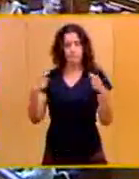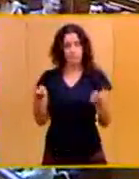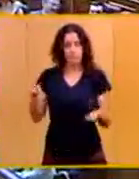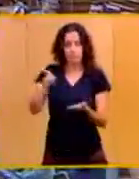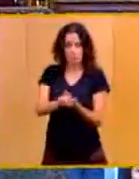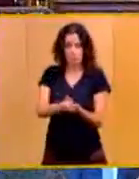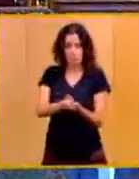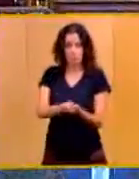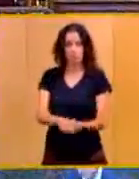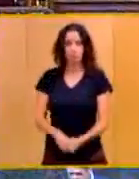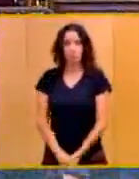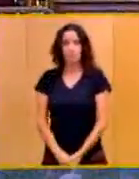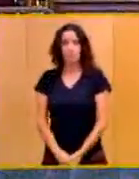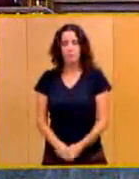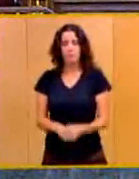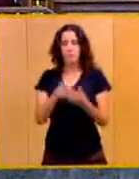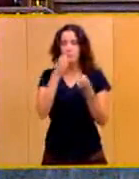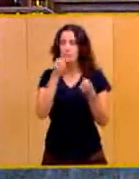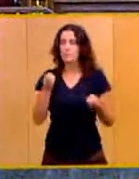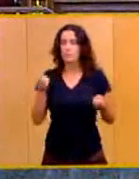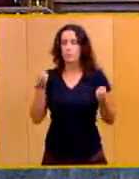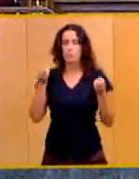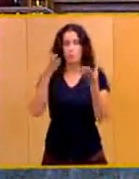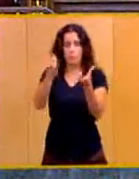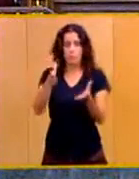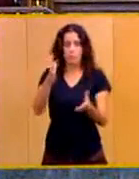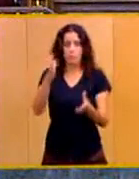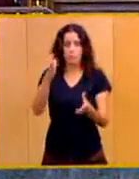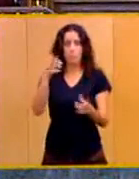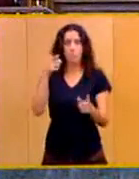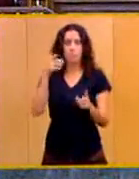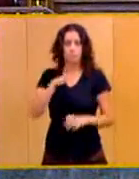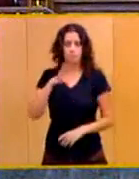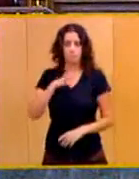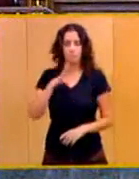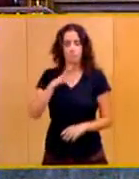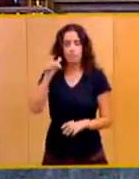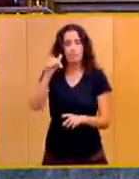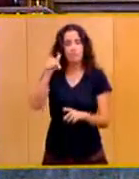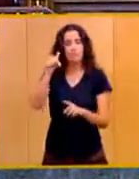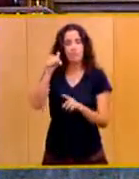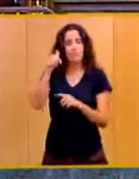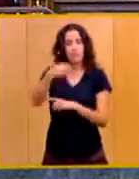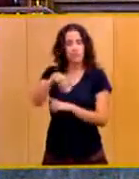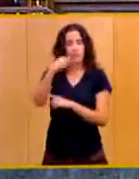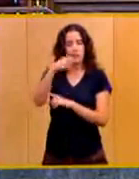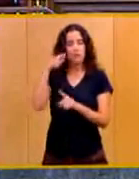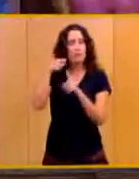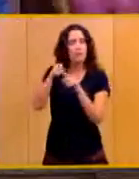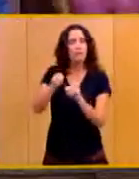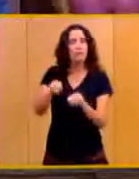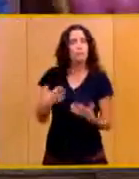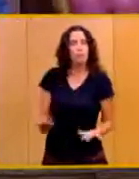Les comunico que la intención, por favor, la intención de la presidencia es que esta